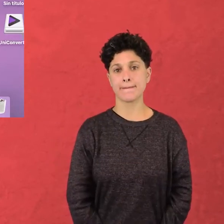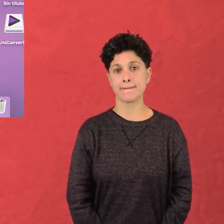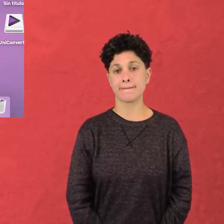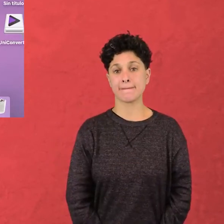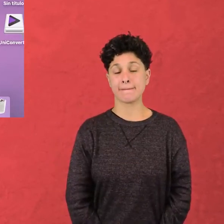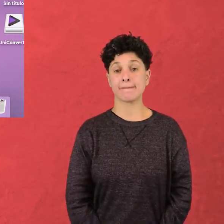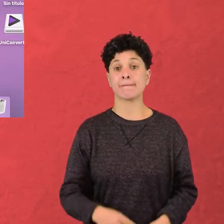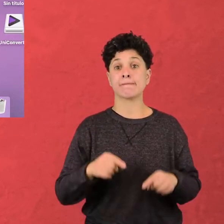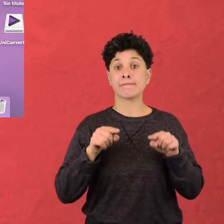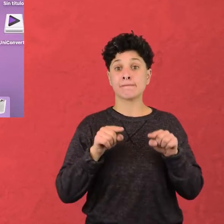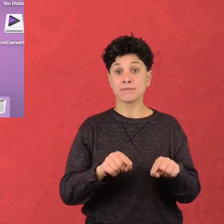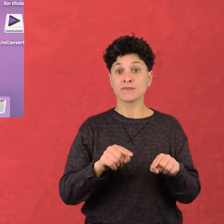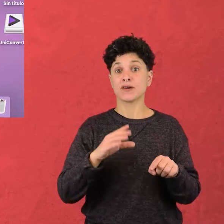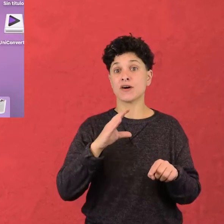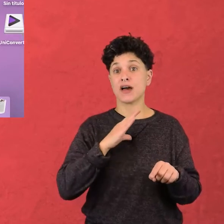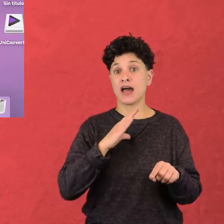carácter.